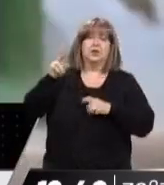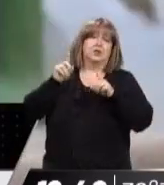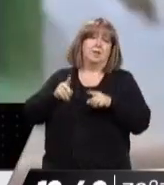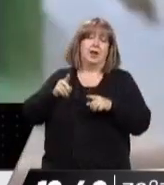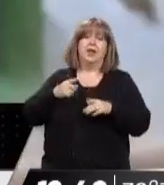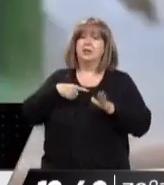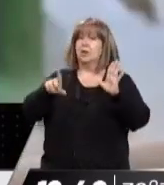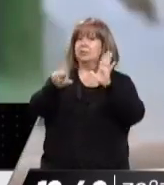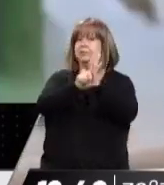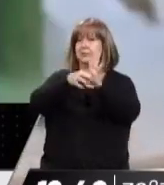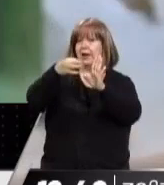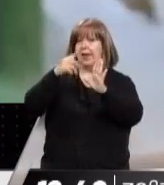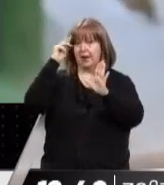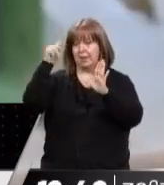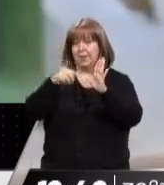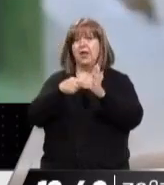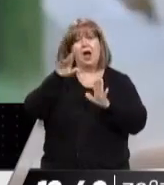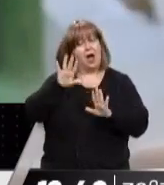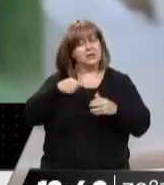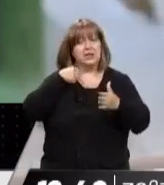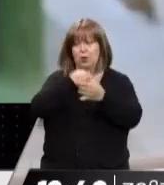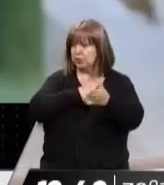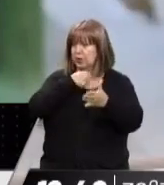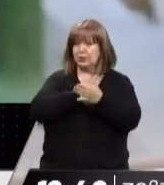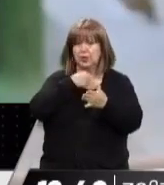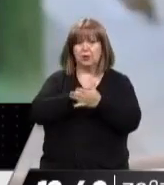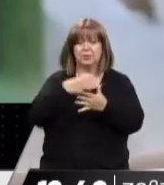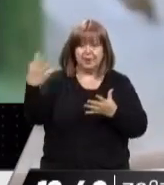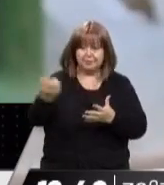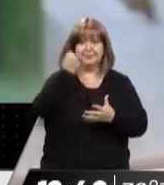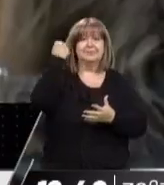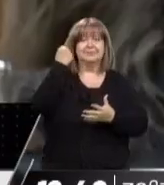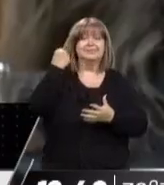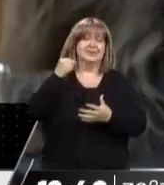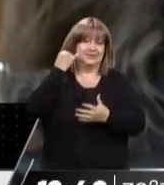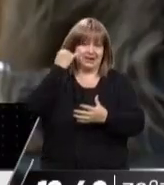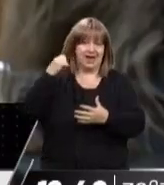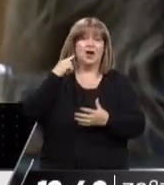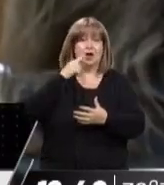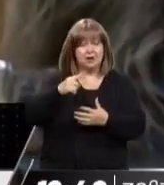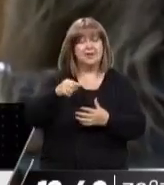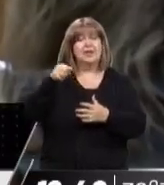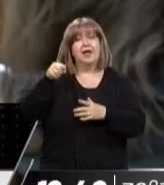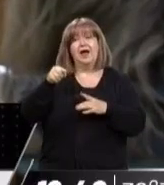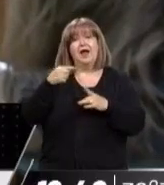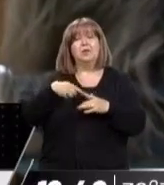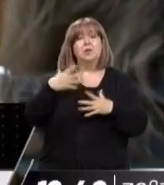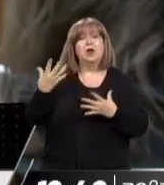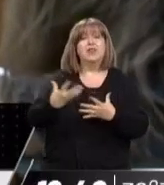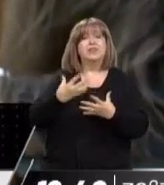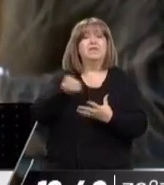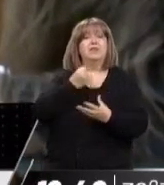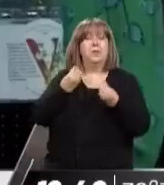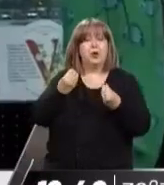todo legal. Así que así se puede luchar y conseguir muchas cosas. Y lo logramos. Por un lado, estamos defendiendo nuestra cultura,